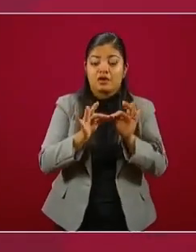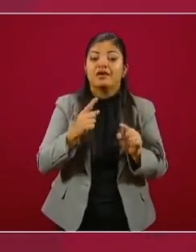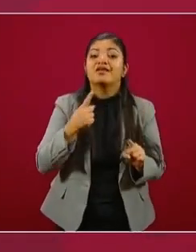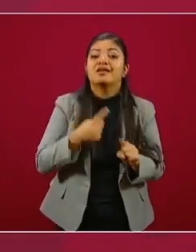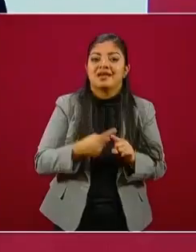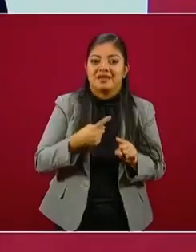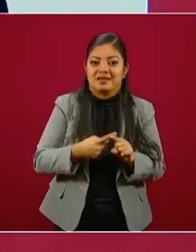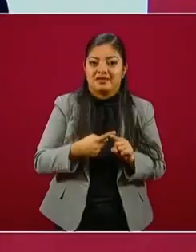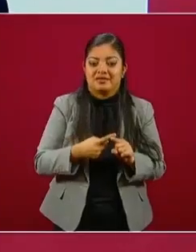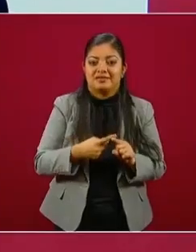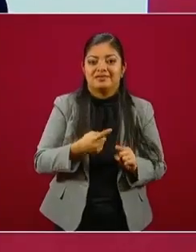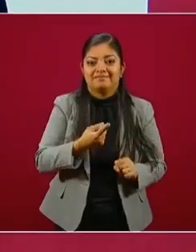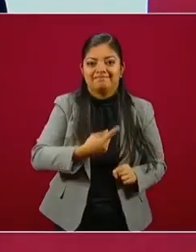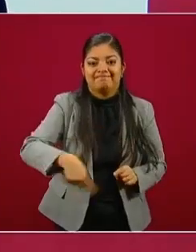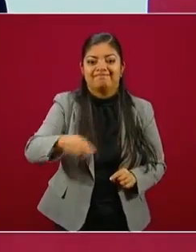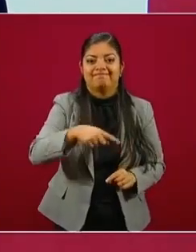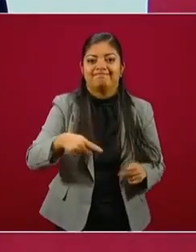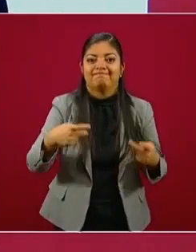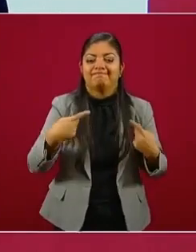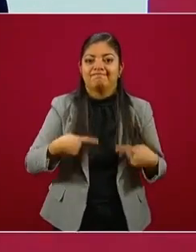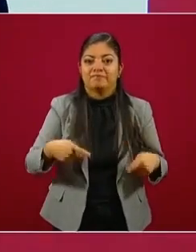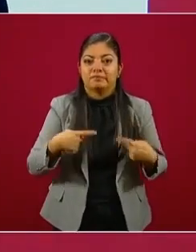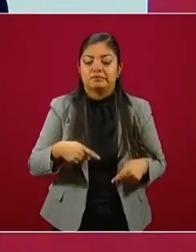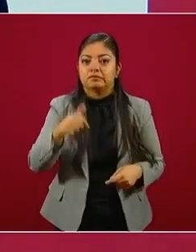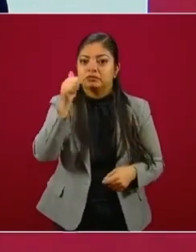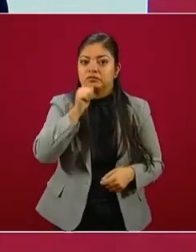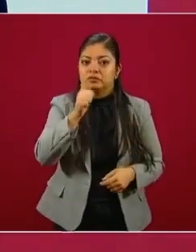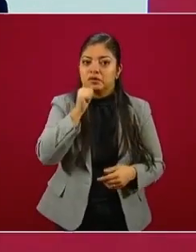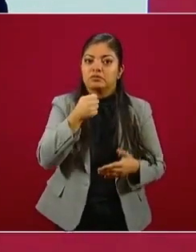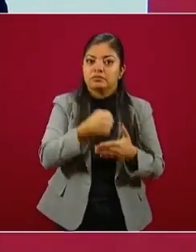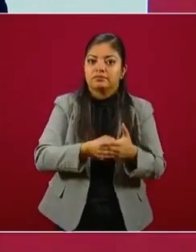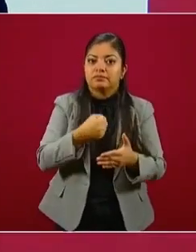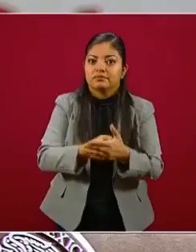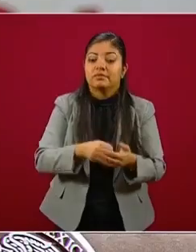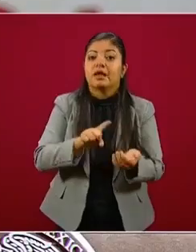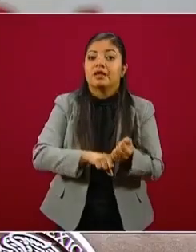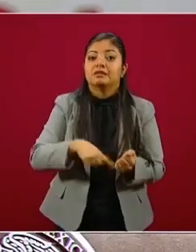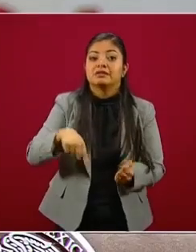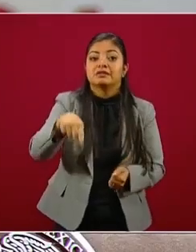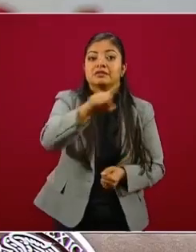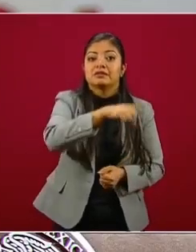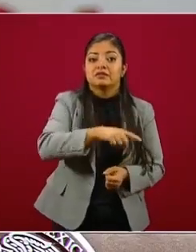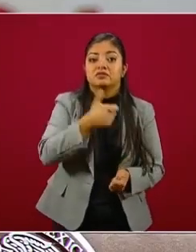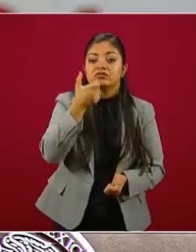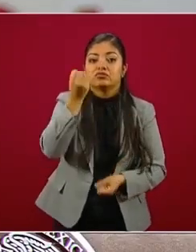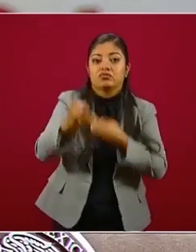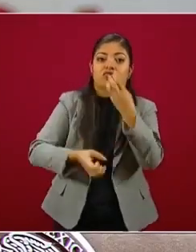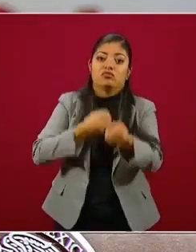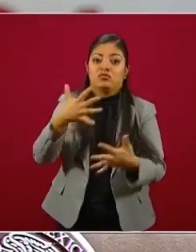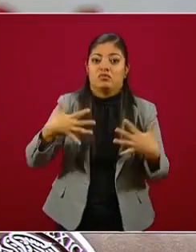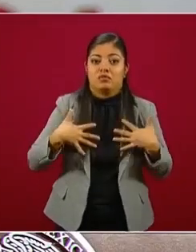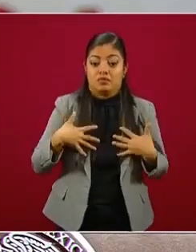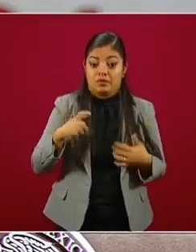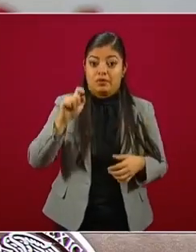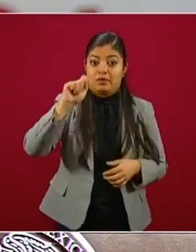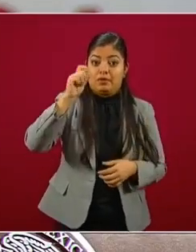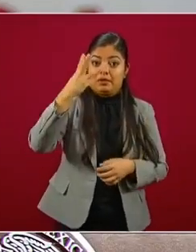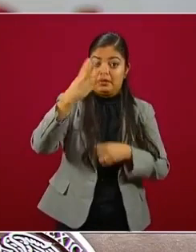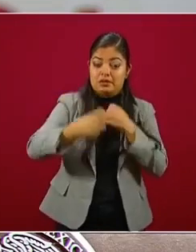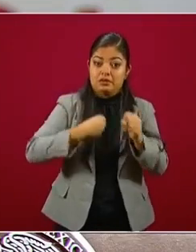han estado adelante de esta obra, y esos son los donadores del Teletón. Durante 23